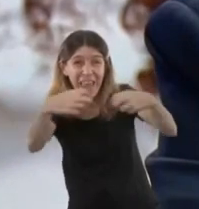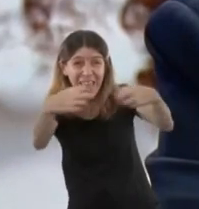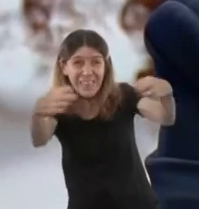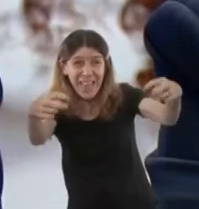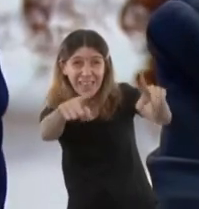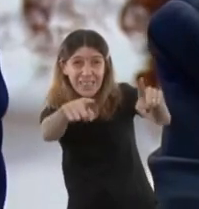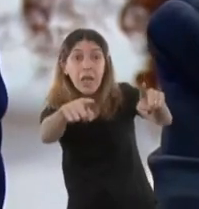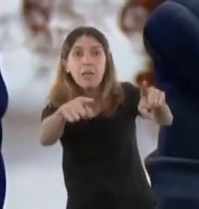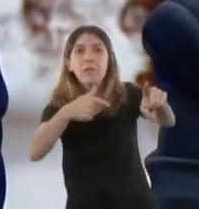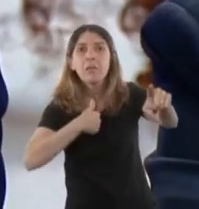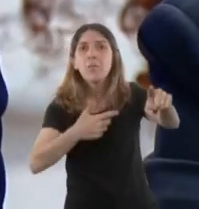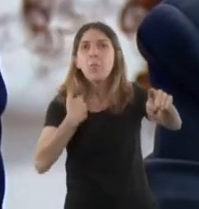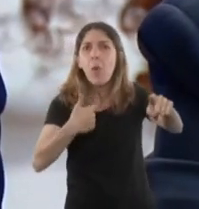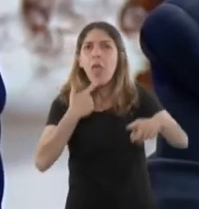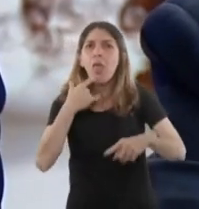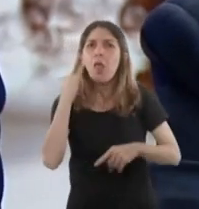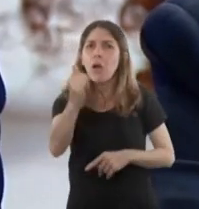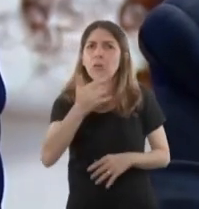asegurar